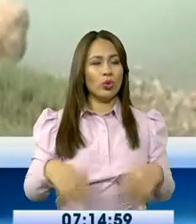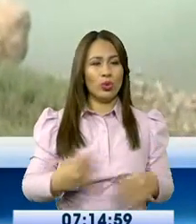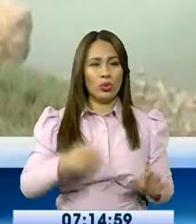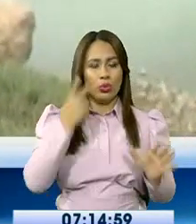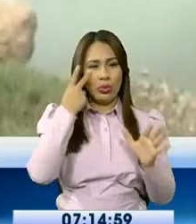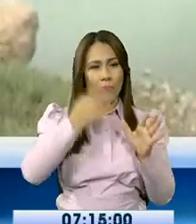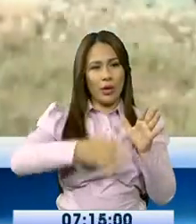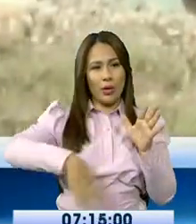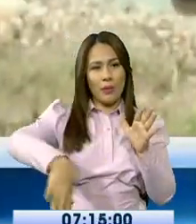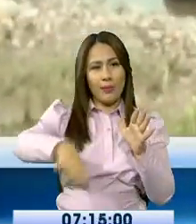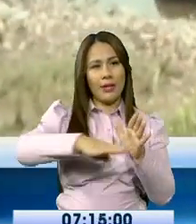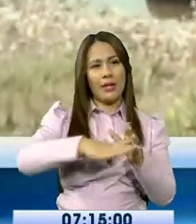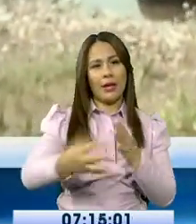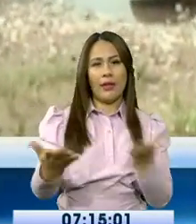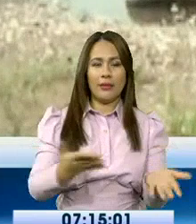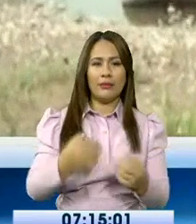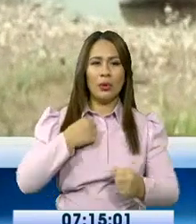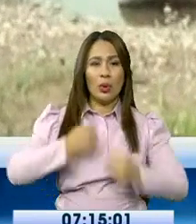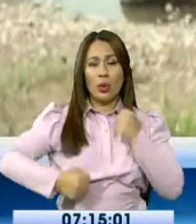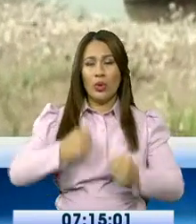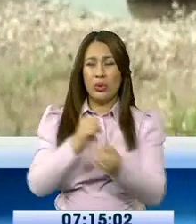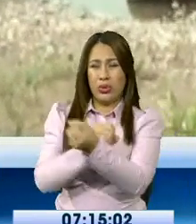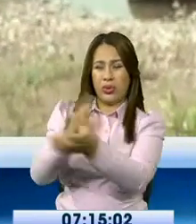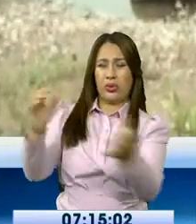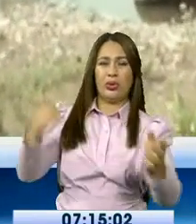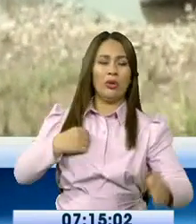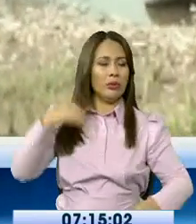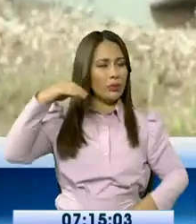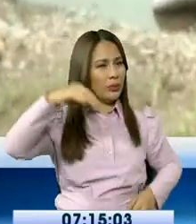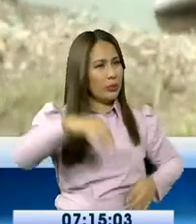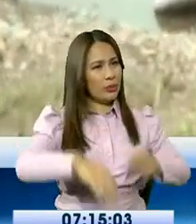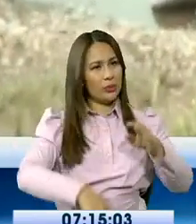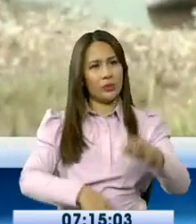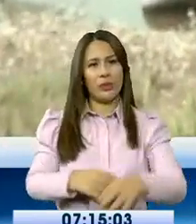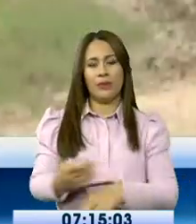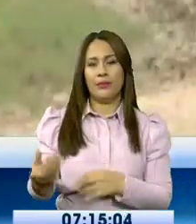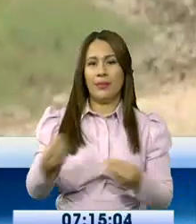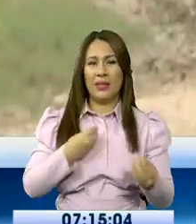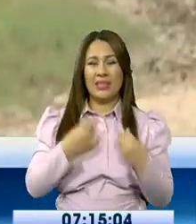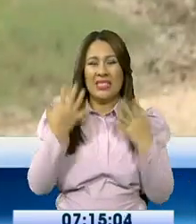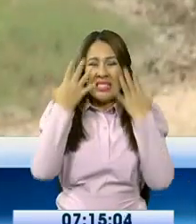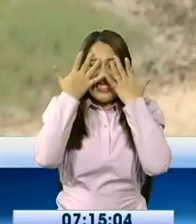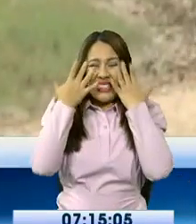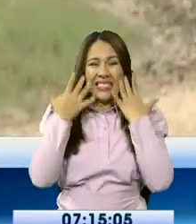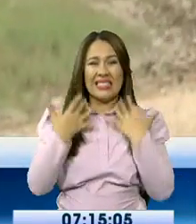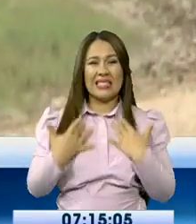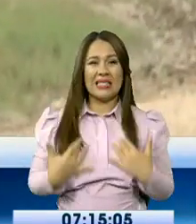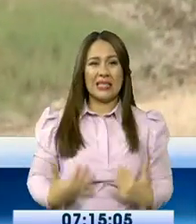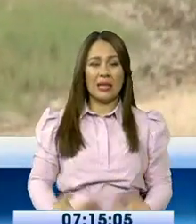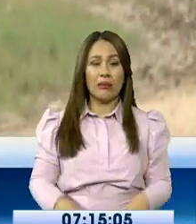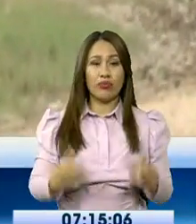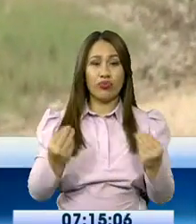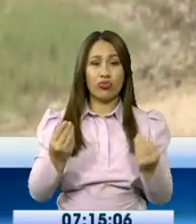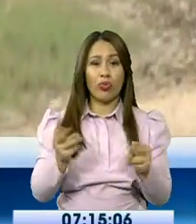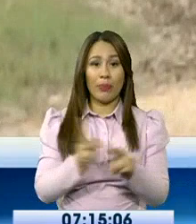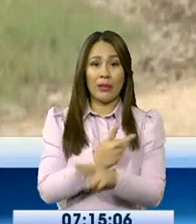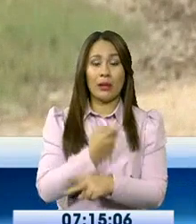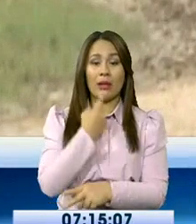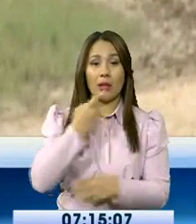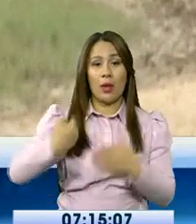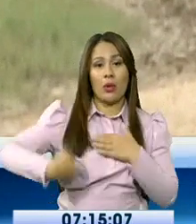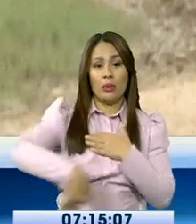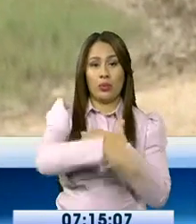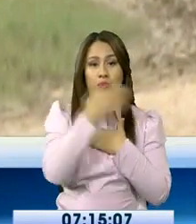niño corrió hasta el río y saltó al agua, aplacando así el infierno terrenal. Miré que lo llevaban envuelto con una toalla y el